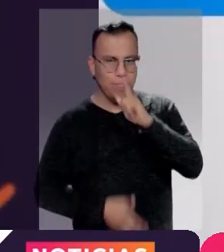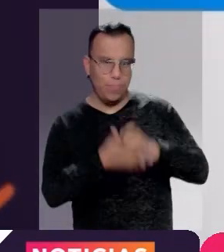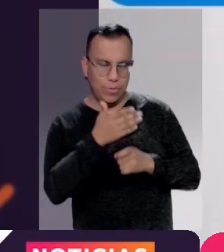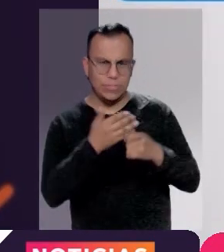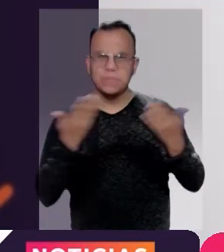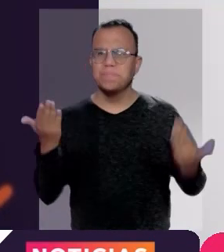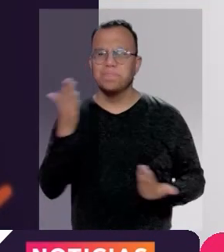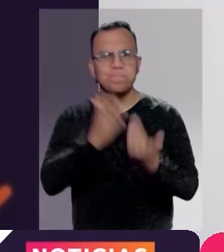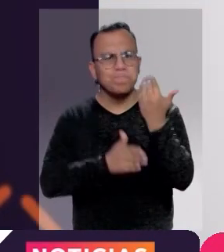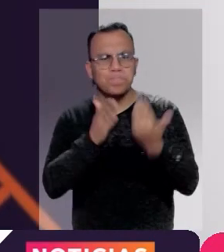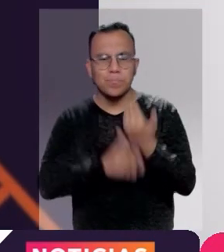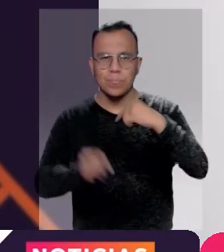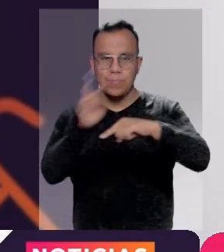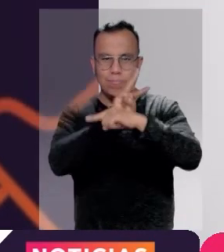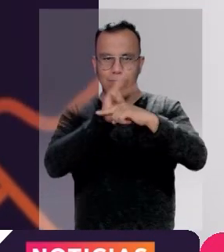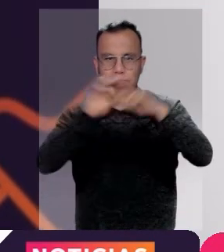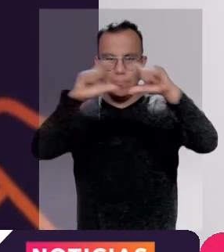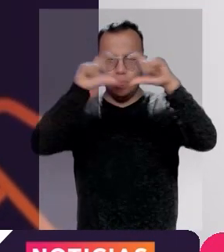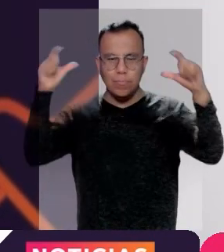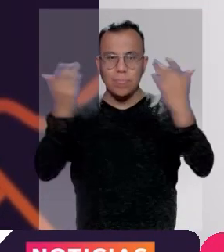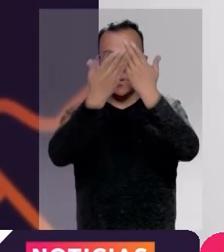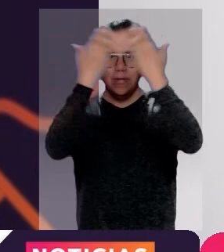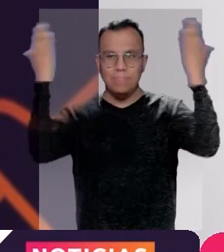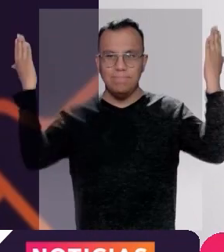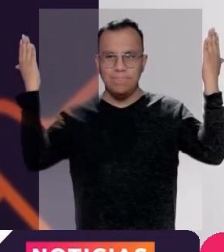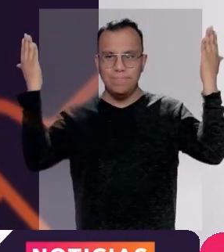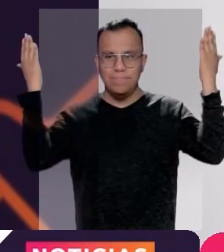Las iniciativas están en la página